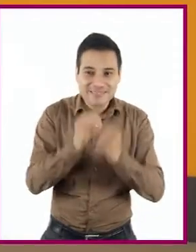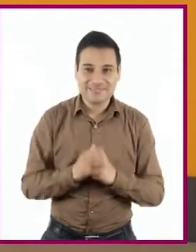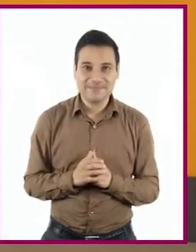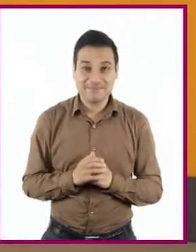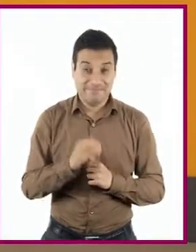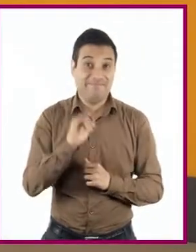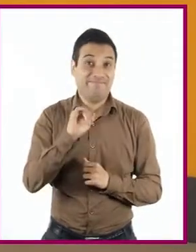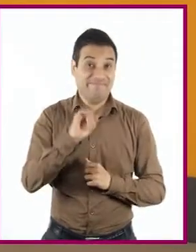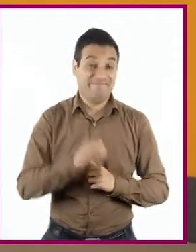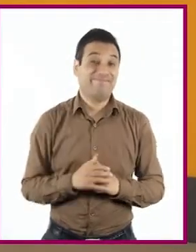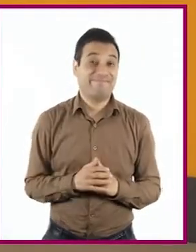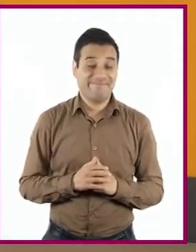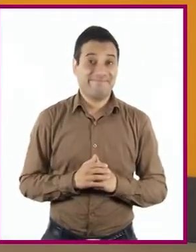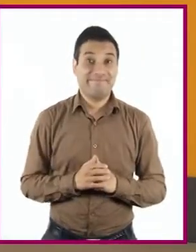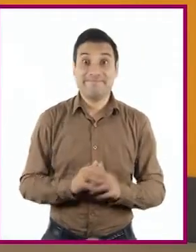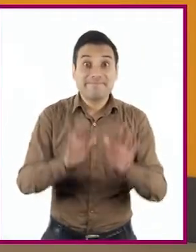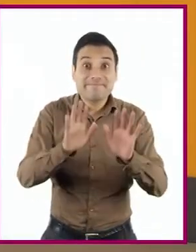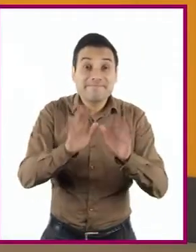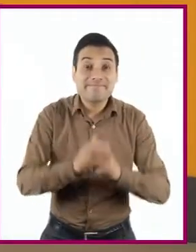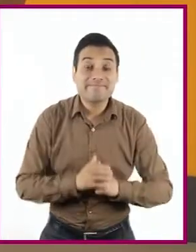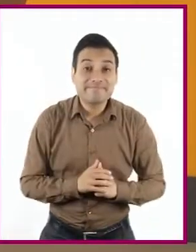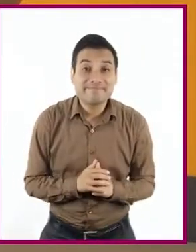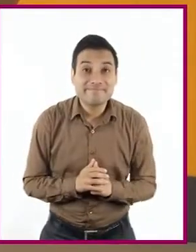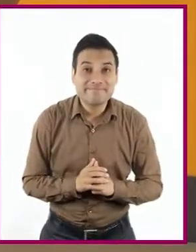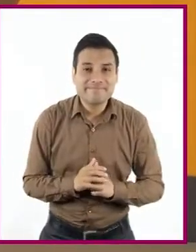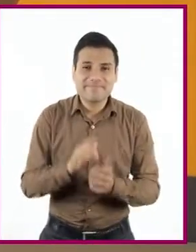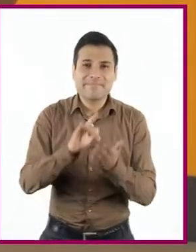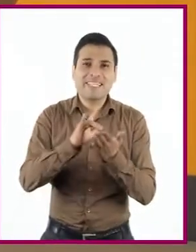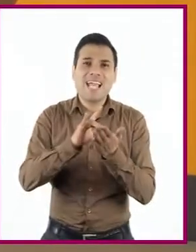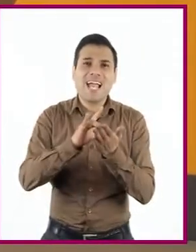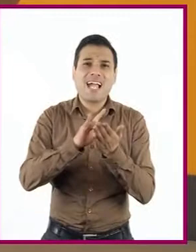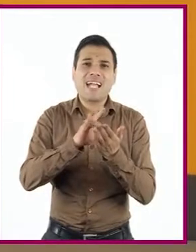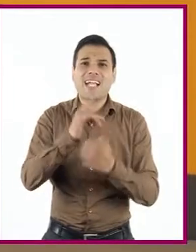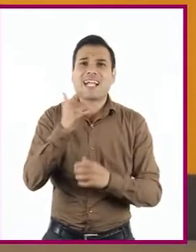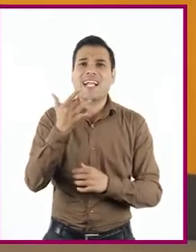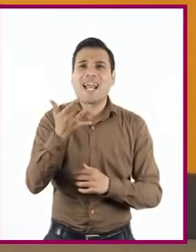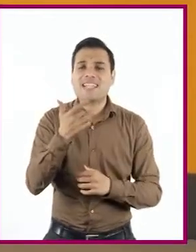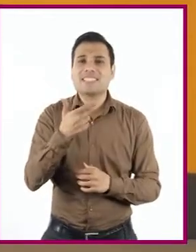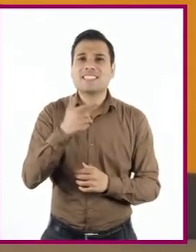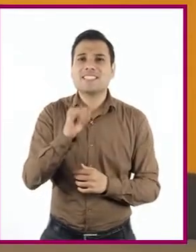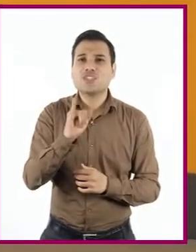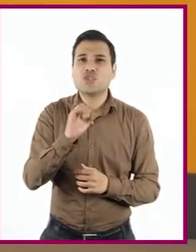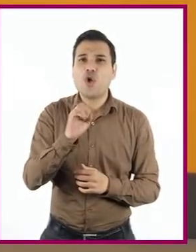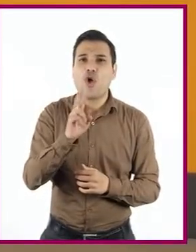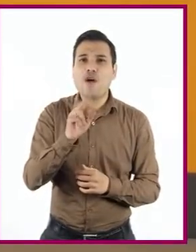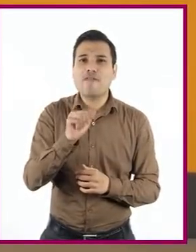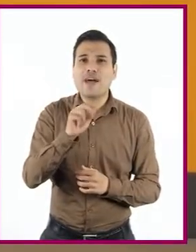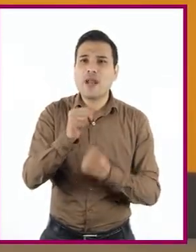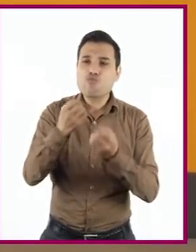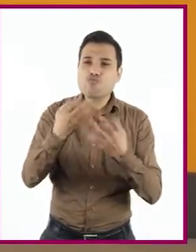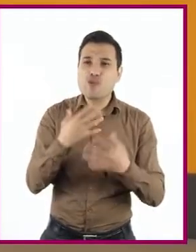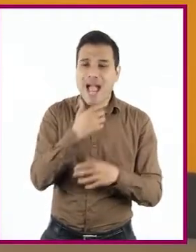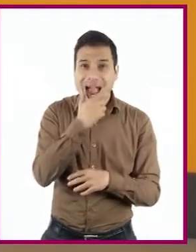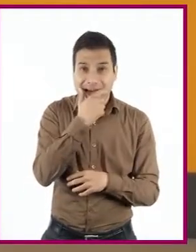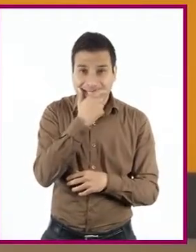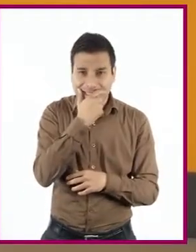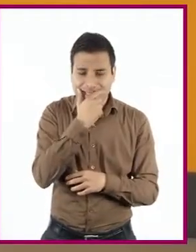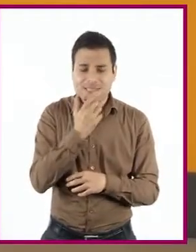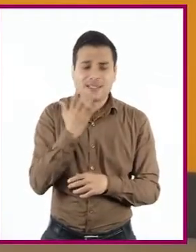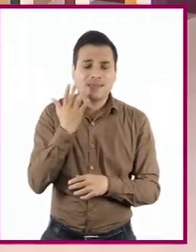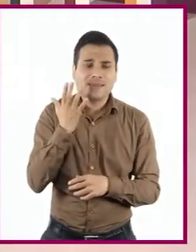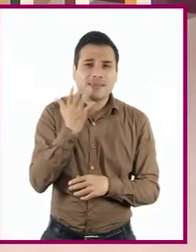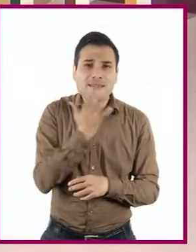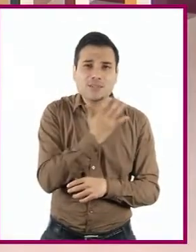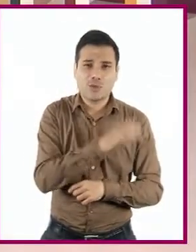Es verdad, Manuel. Por cierto, gracias, Giovanna, por las galletas que nos compartiste, que están